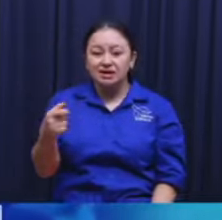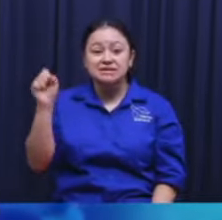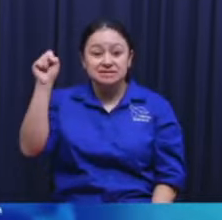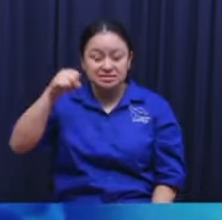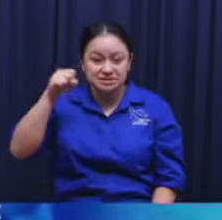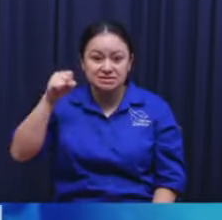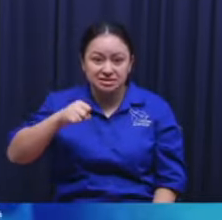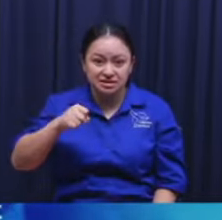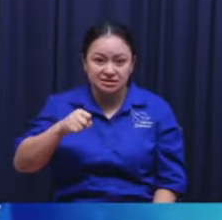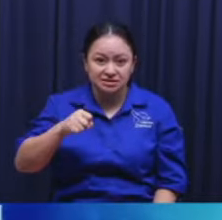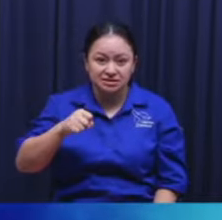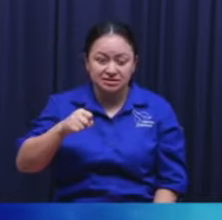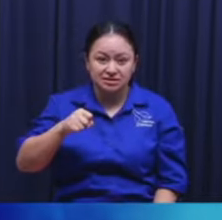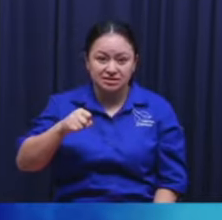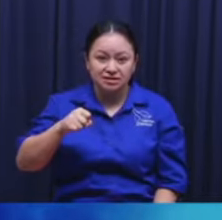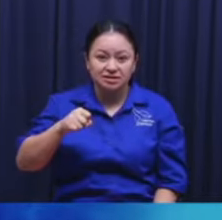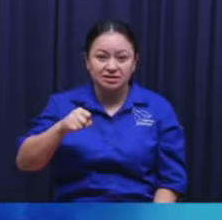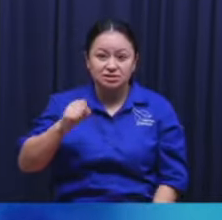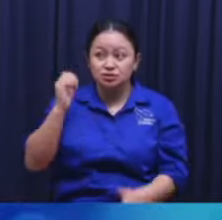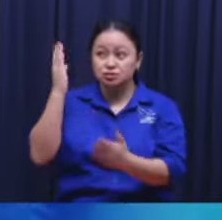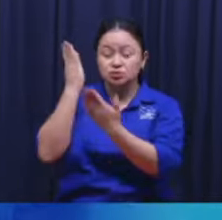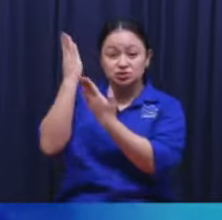¿Y cómo se distingue?